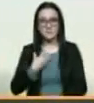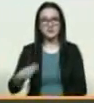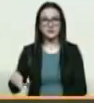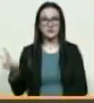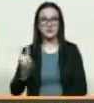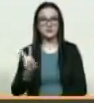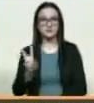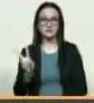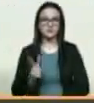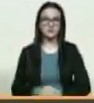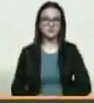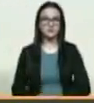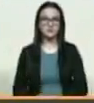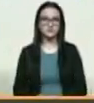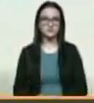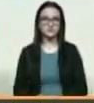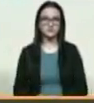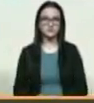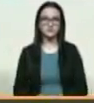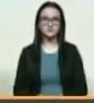de la República.